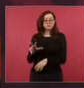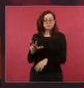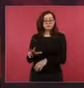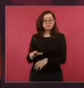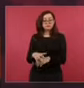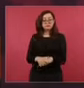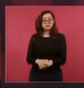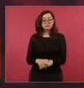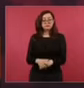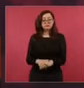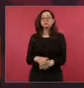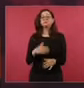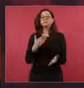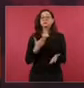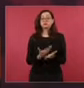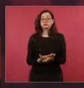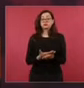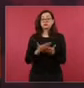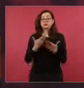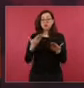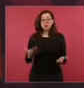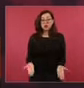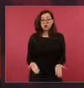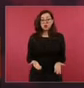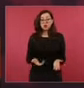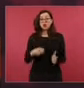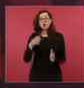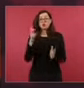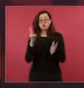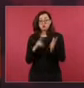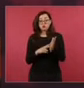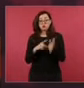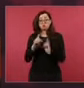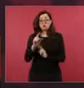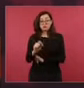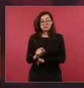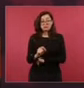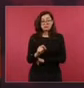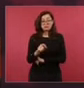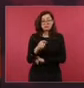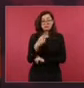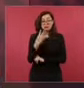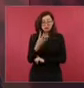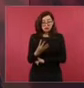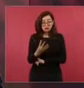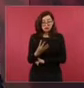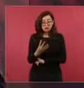Y ahora lo que hizo fue refrendar